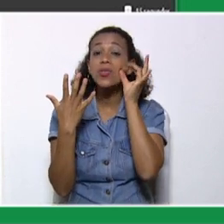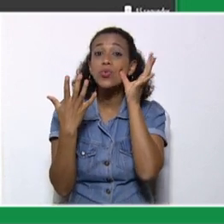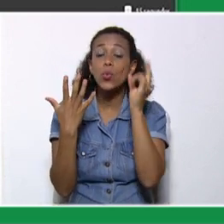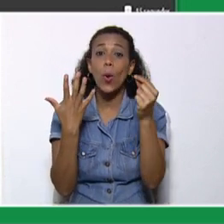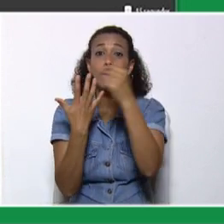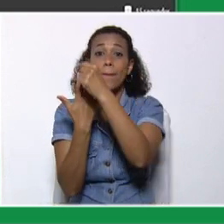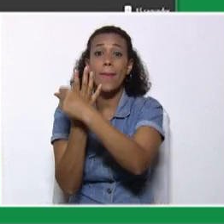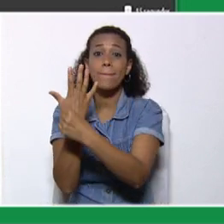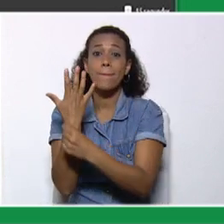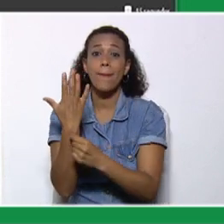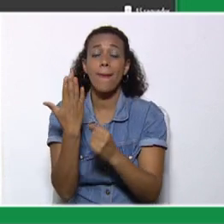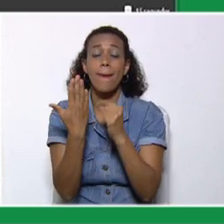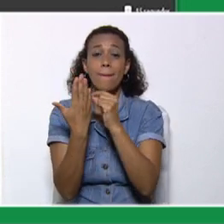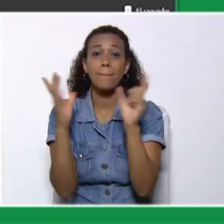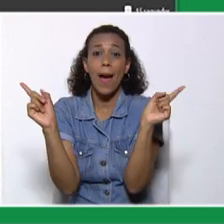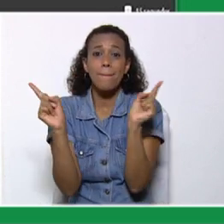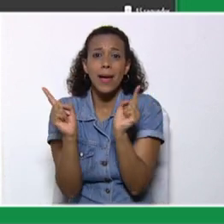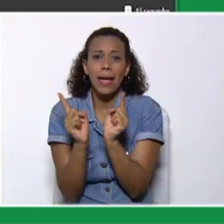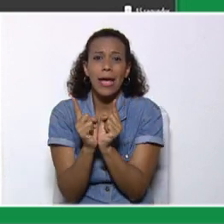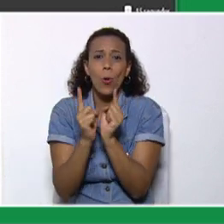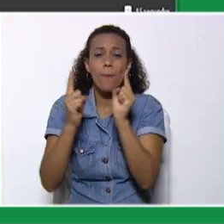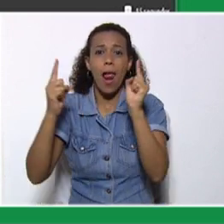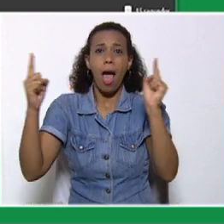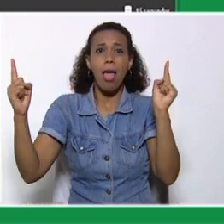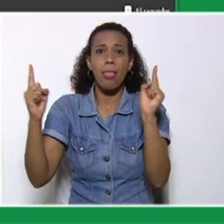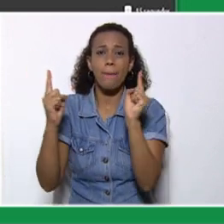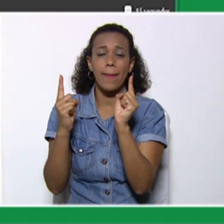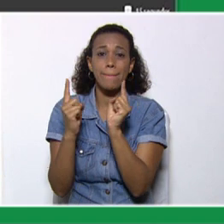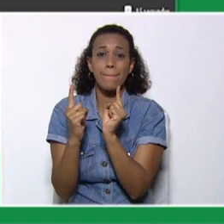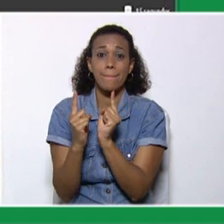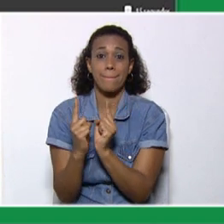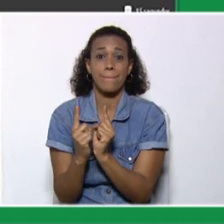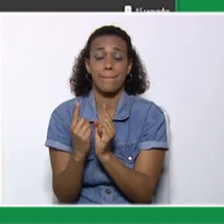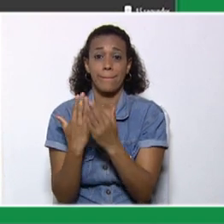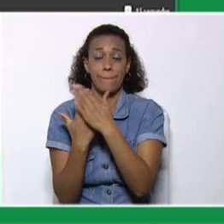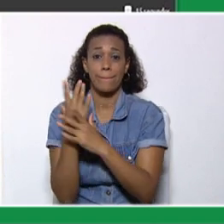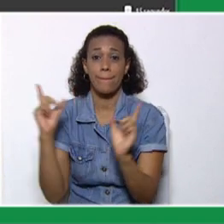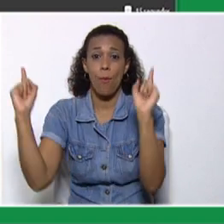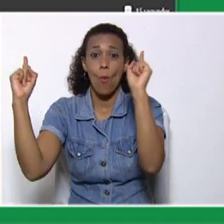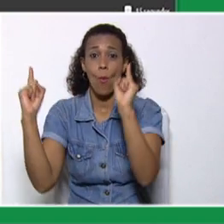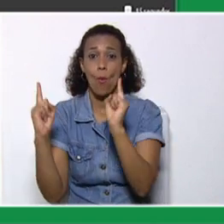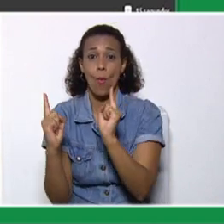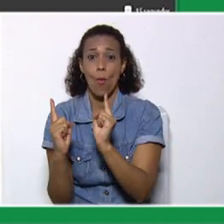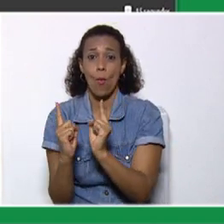son los modificadores de tamaño. Damos a reducir.